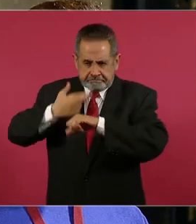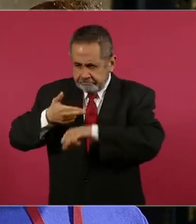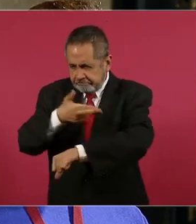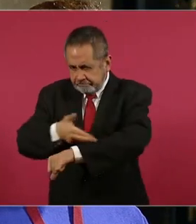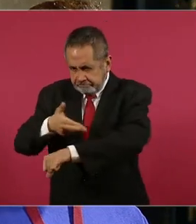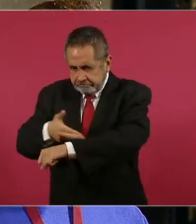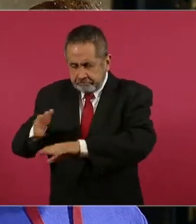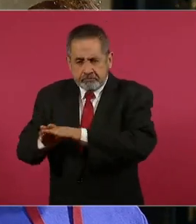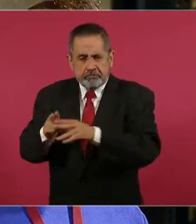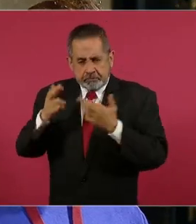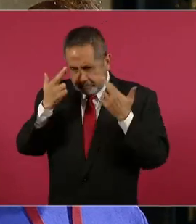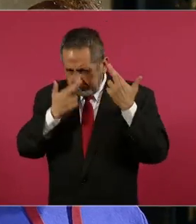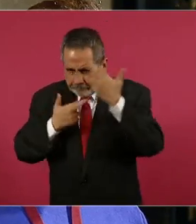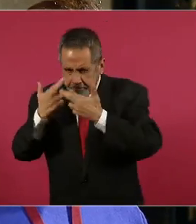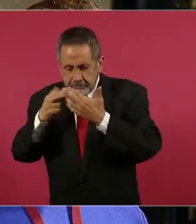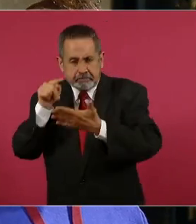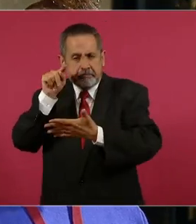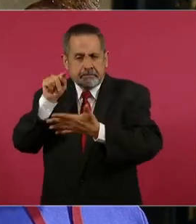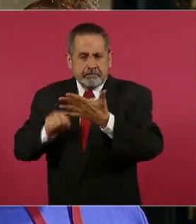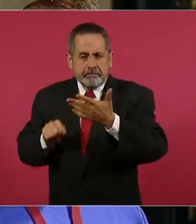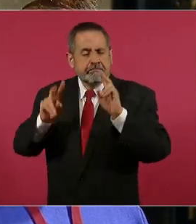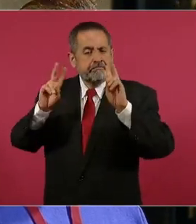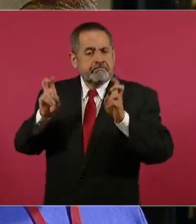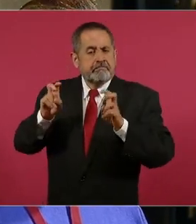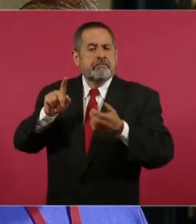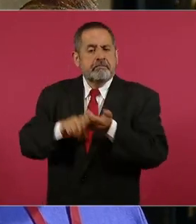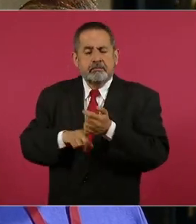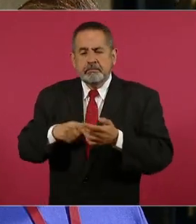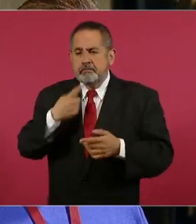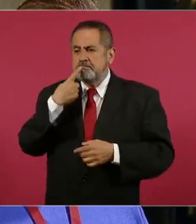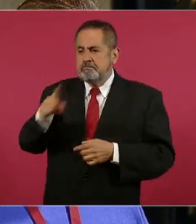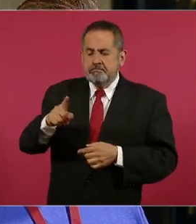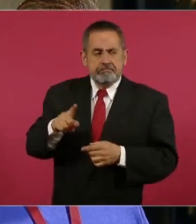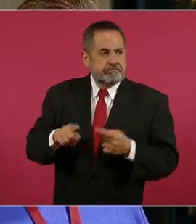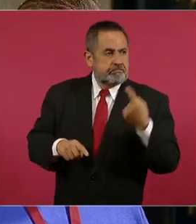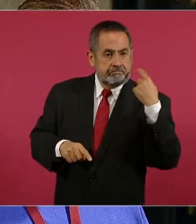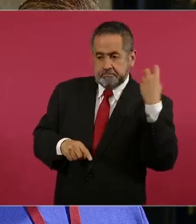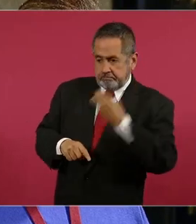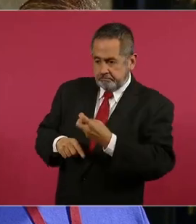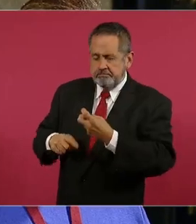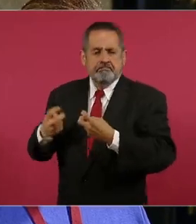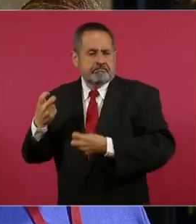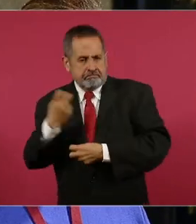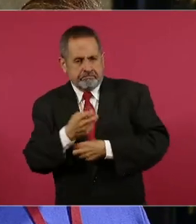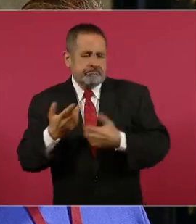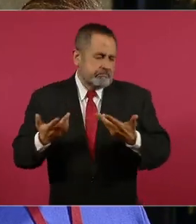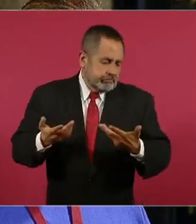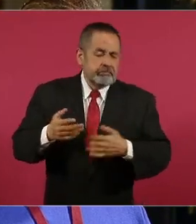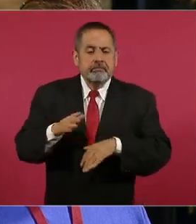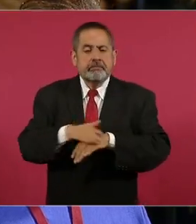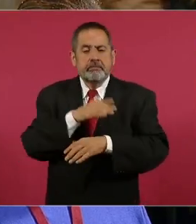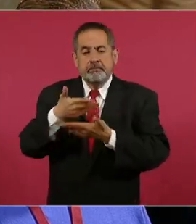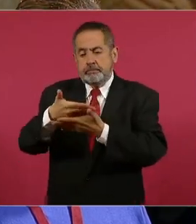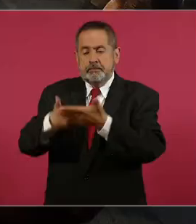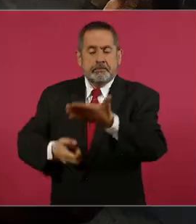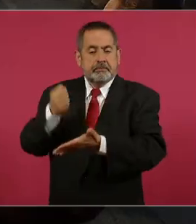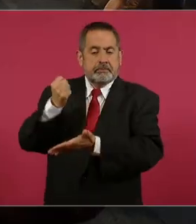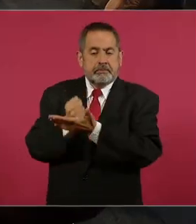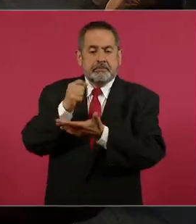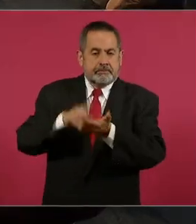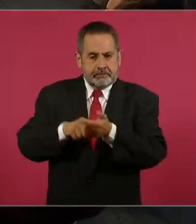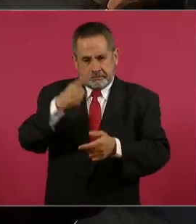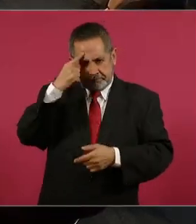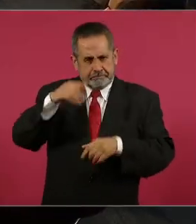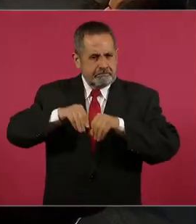asunto, revisar el tema de la contrademanda, sobre todo entendiendo que el decreto presidencial que